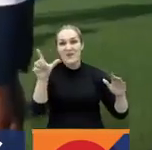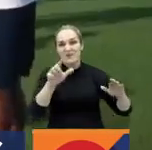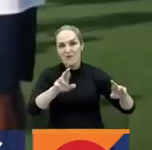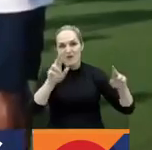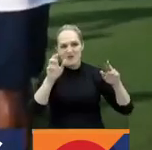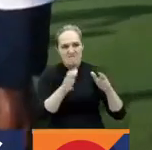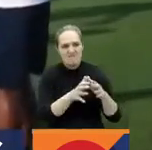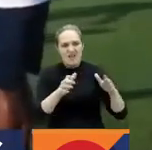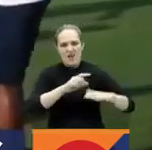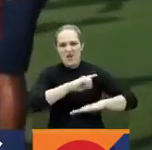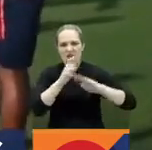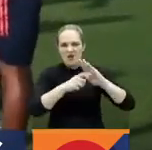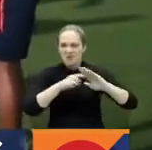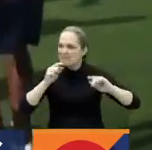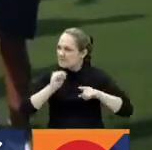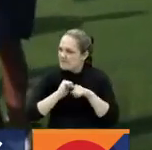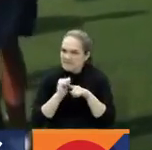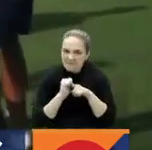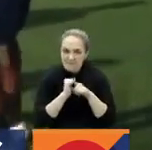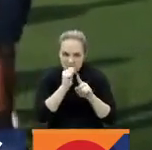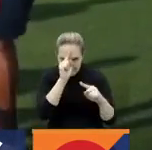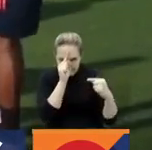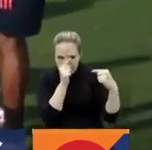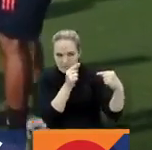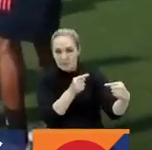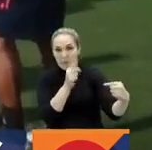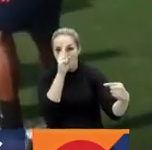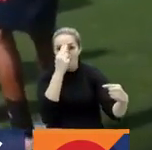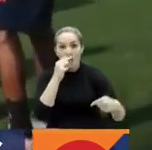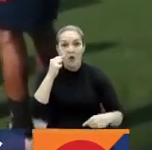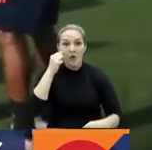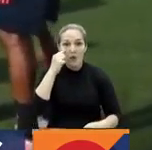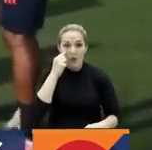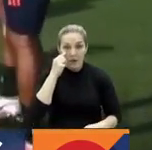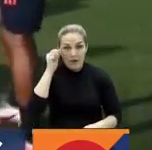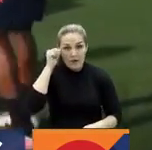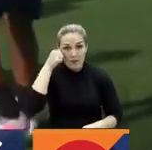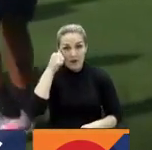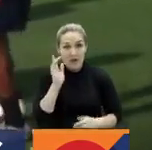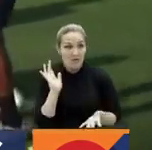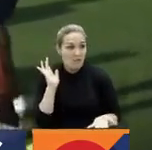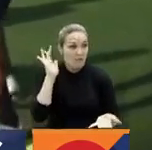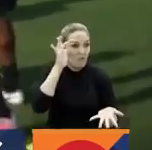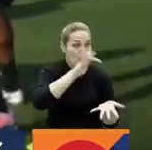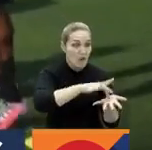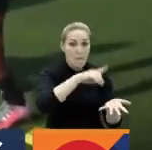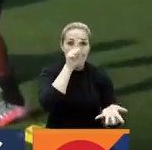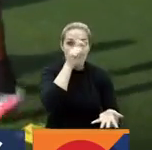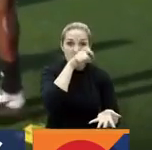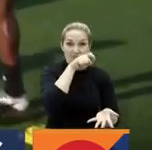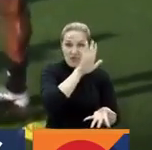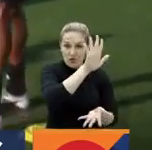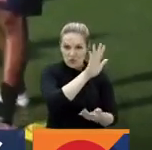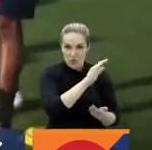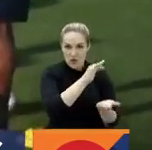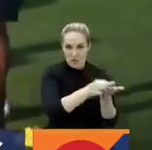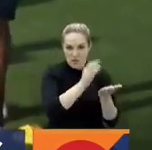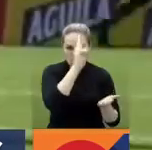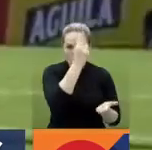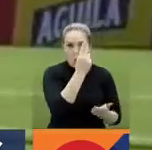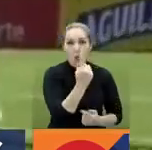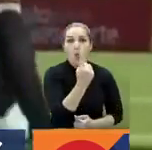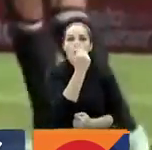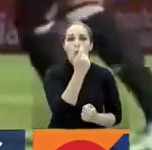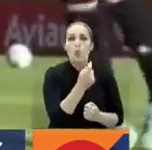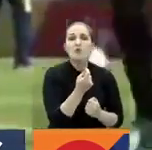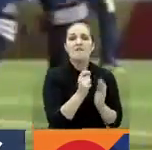juego frente a Uruguay. Colombia, como dato, hay que tener en cuenta que solamente le ha ganado Uruguay en Montevideo por eliminatorias. Una vez,